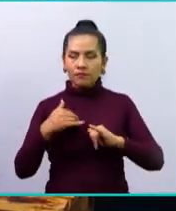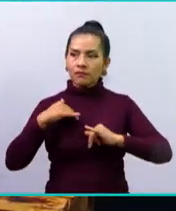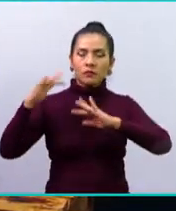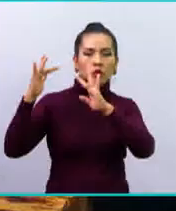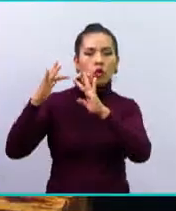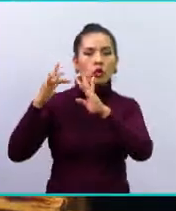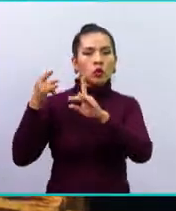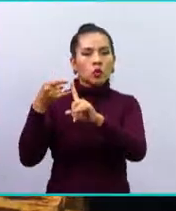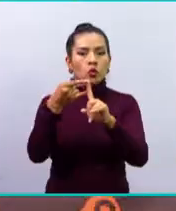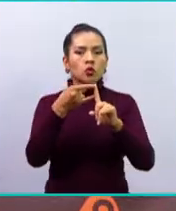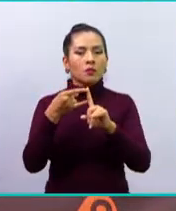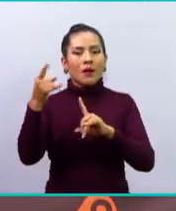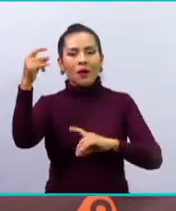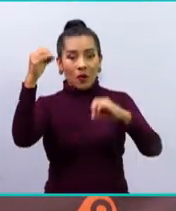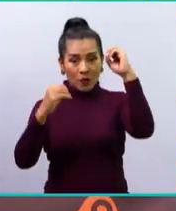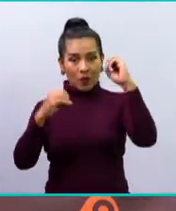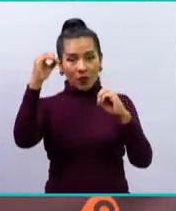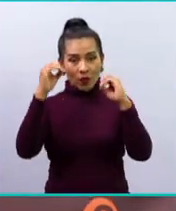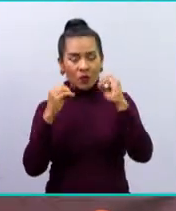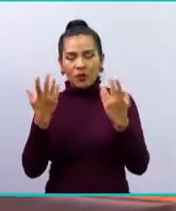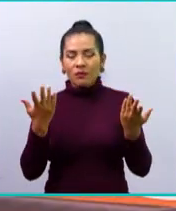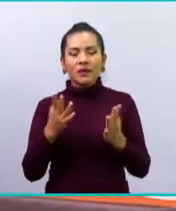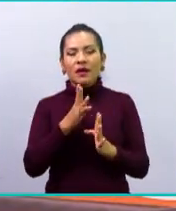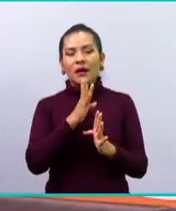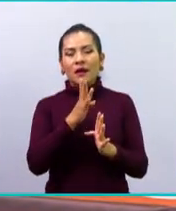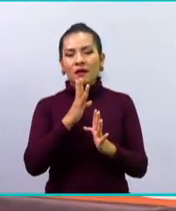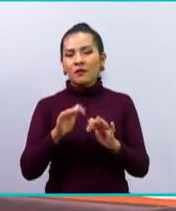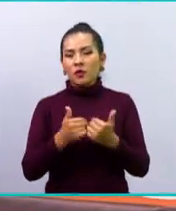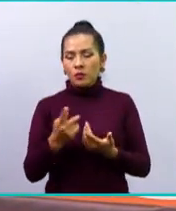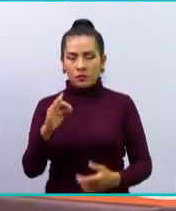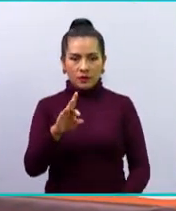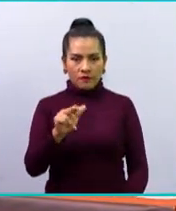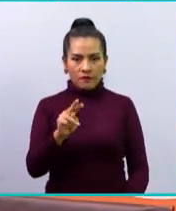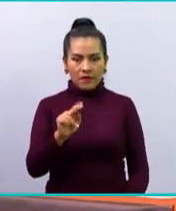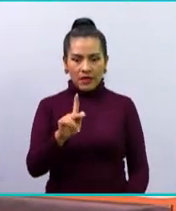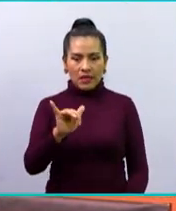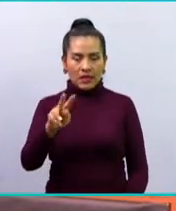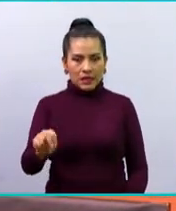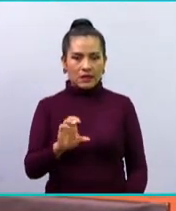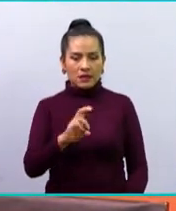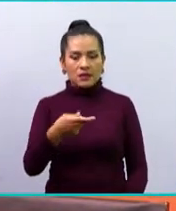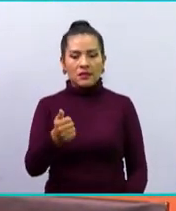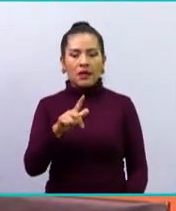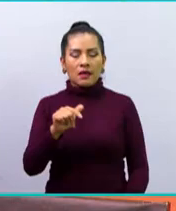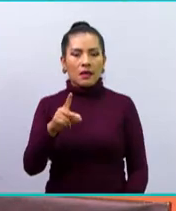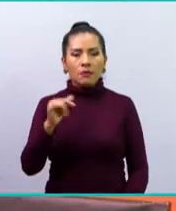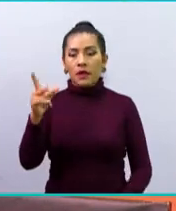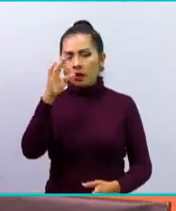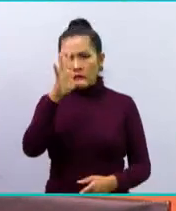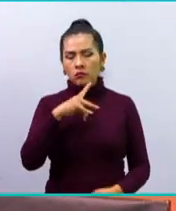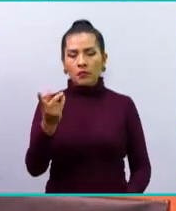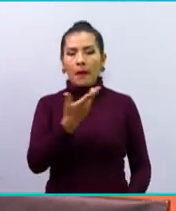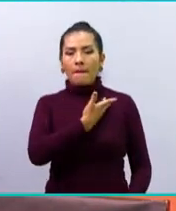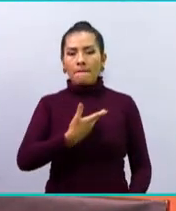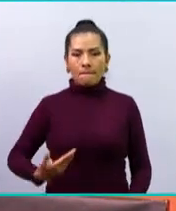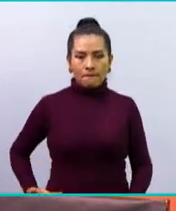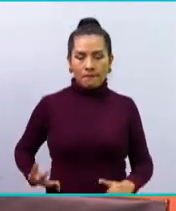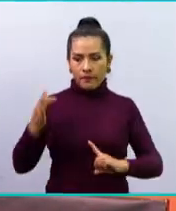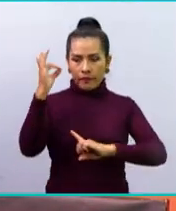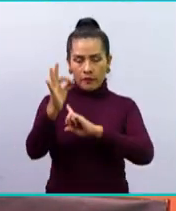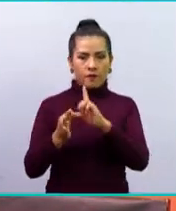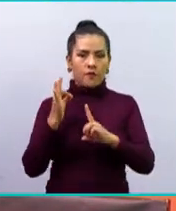Zoom. Nos vamos hasta Oruro para hablar con Franklin Chayapa, que es el presidente de la